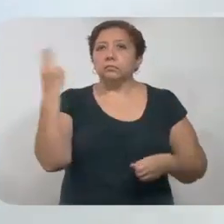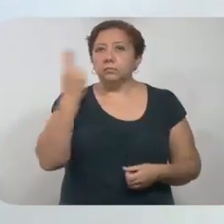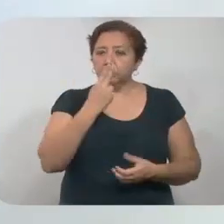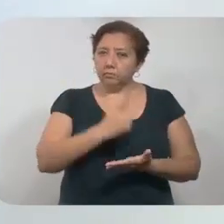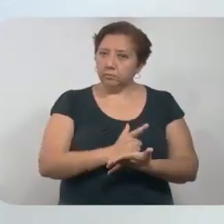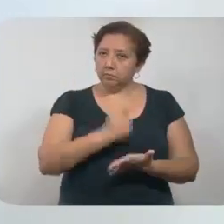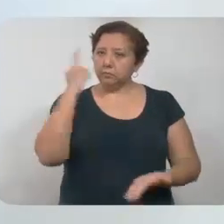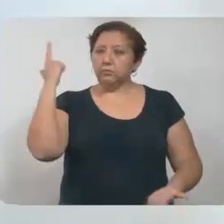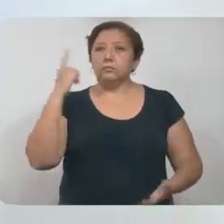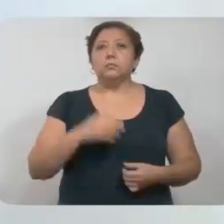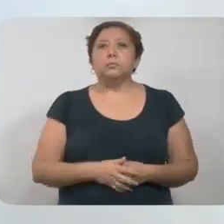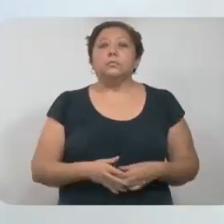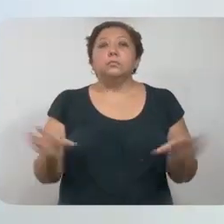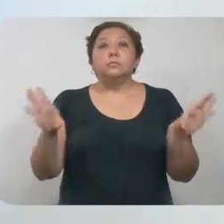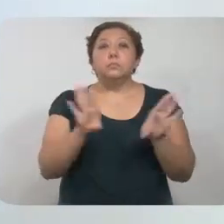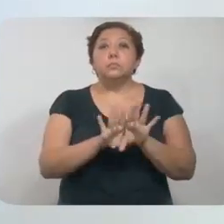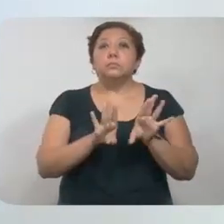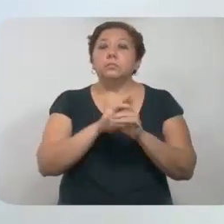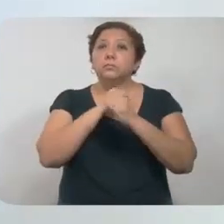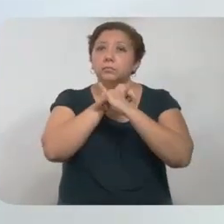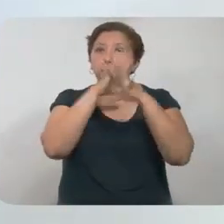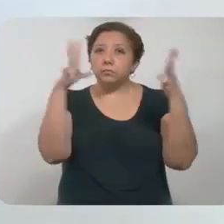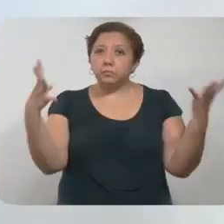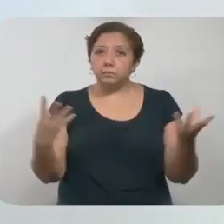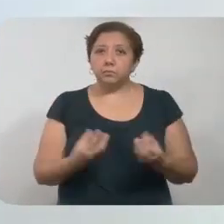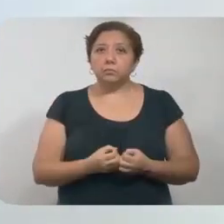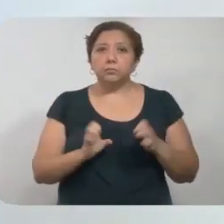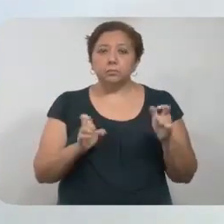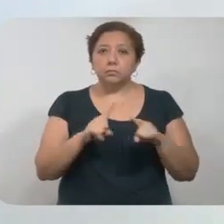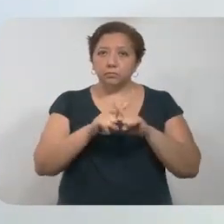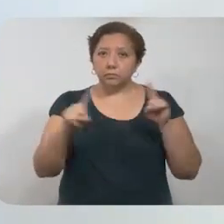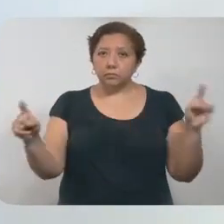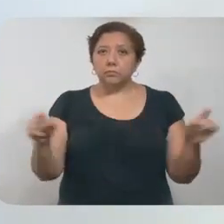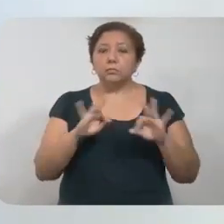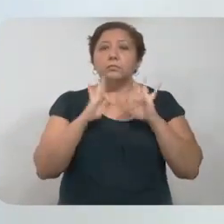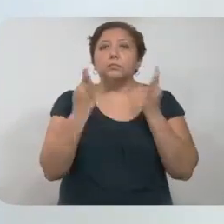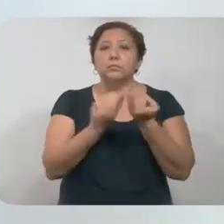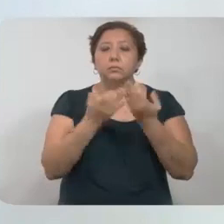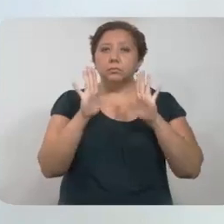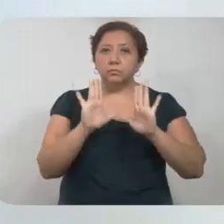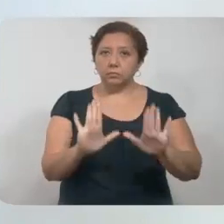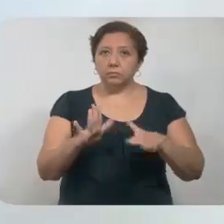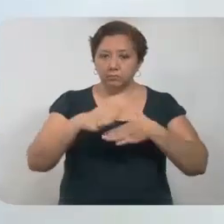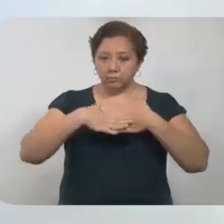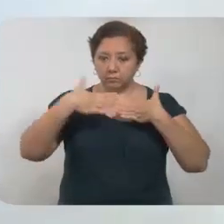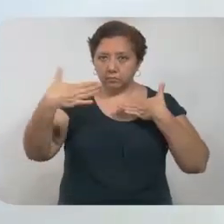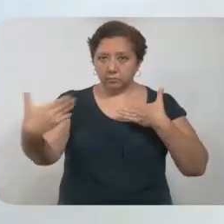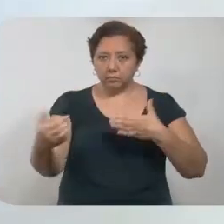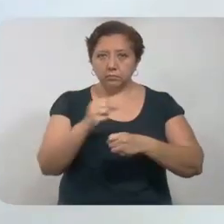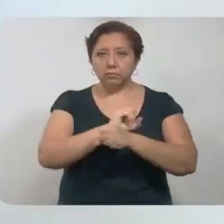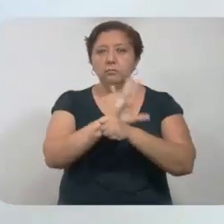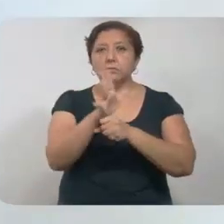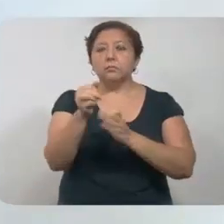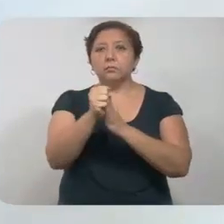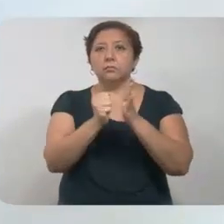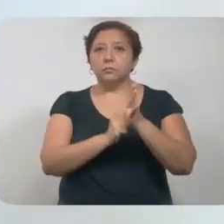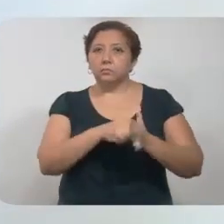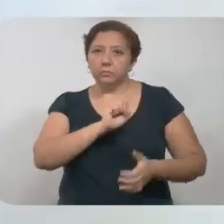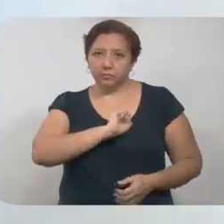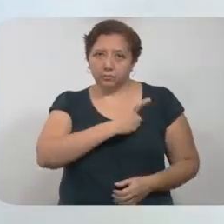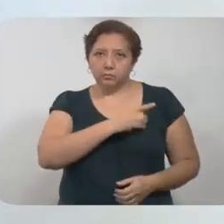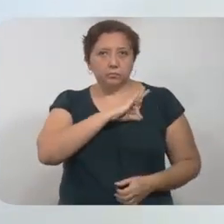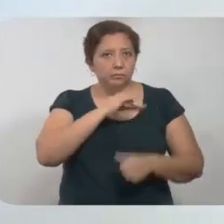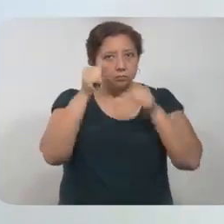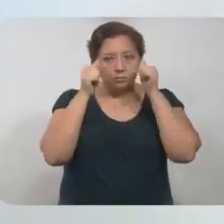grave. Como hemos informado, se han establecido diversas medidas para frenar el avance del coronavirus y el sistema de salud pueda